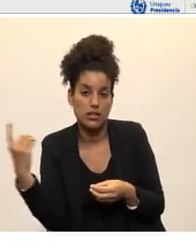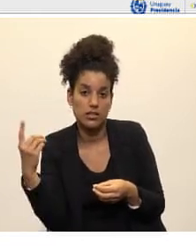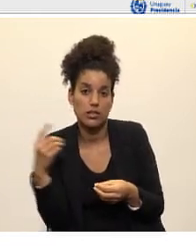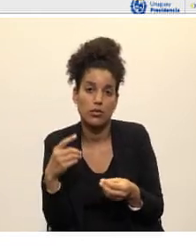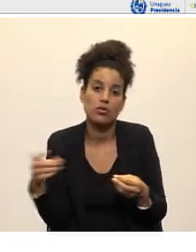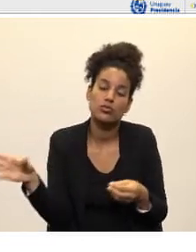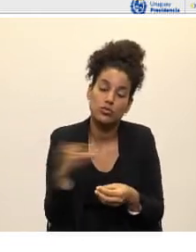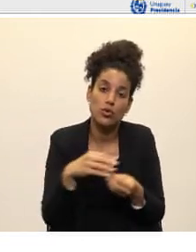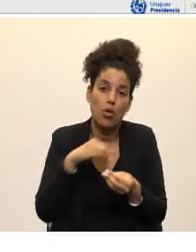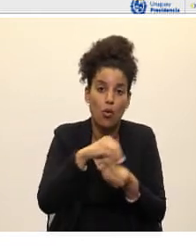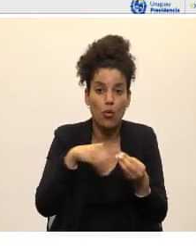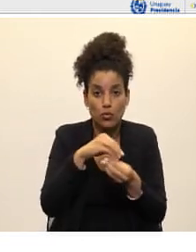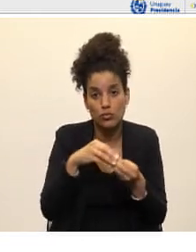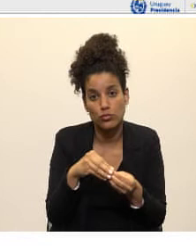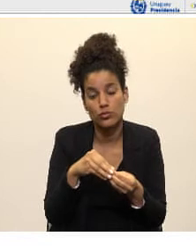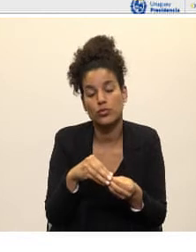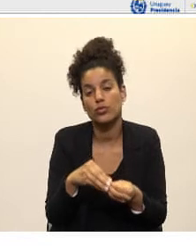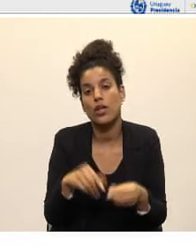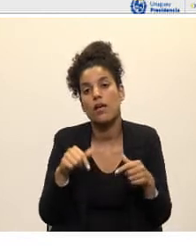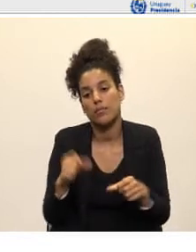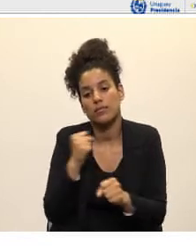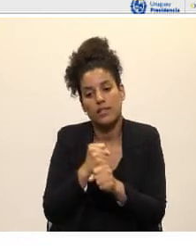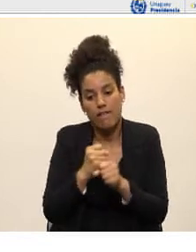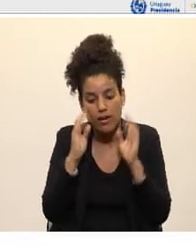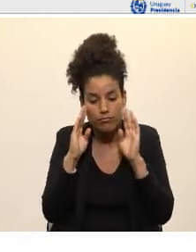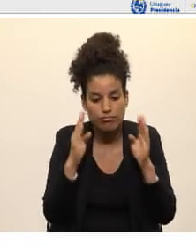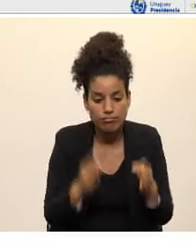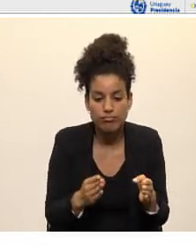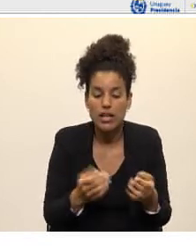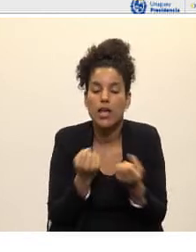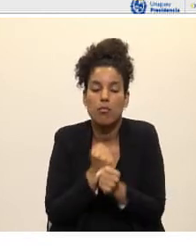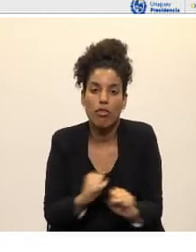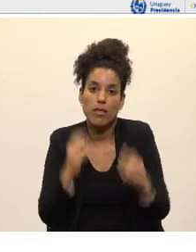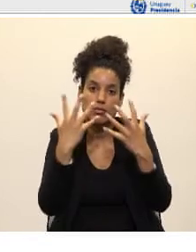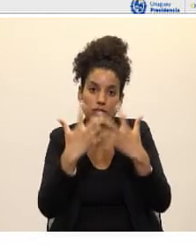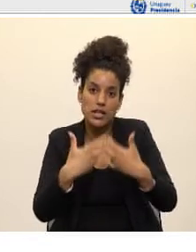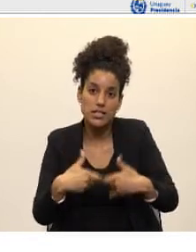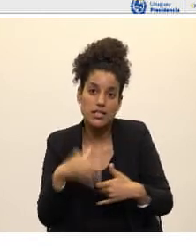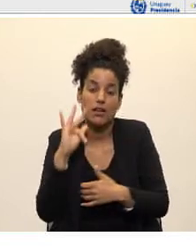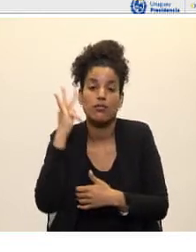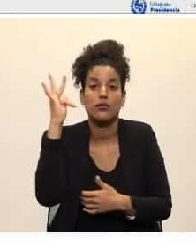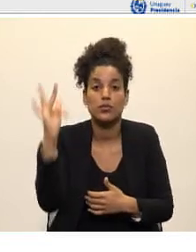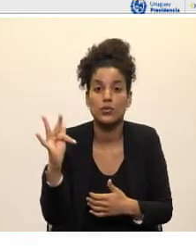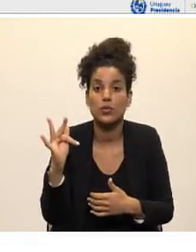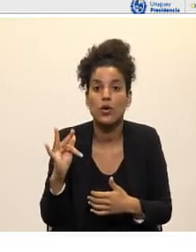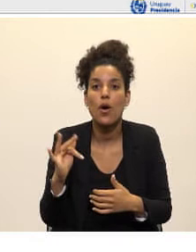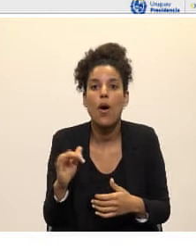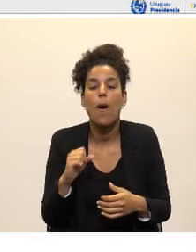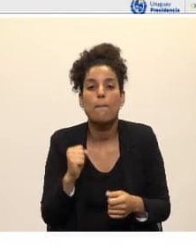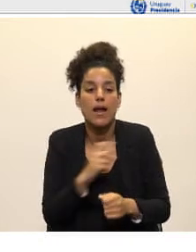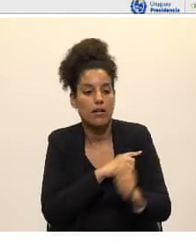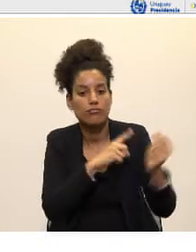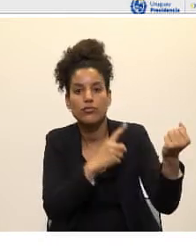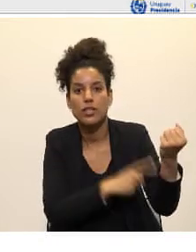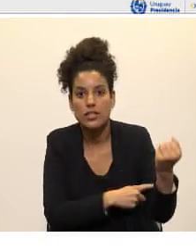centralidad de la relación entre la escuela y las familias creo que permite redefinir o revisitar ese mapa de actores, fortaleciendo